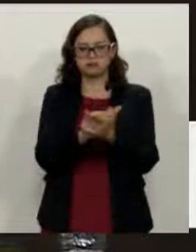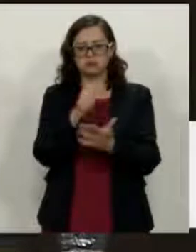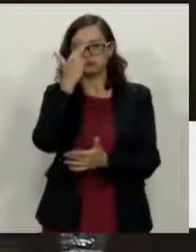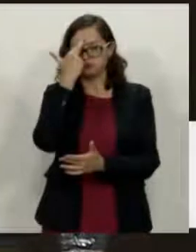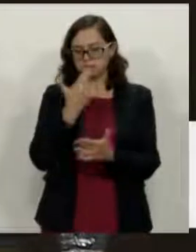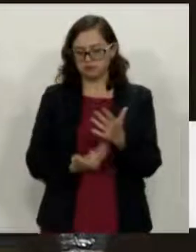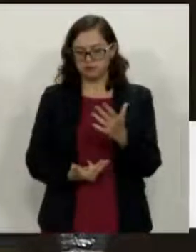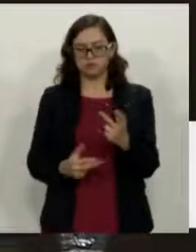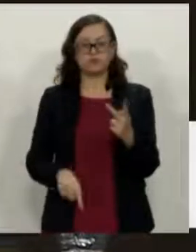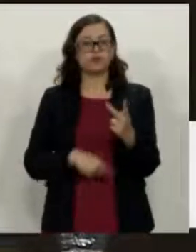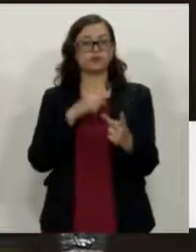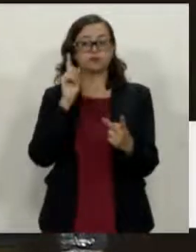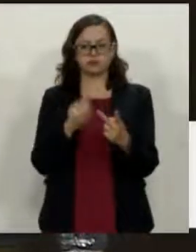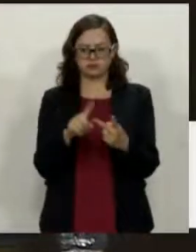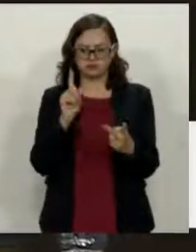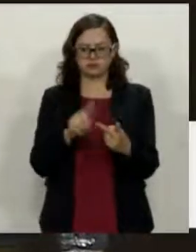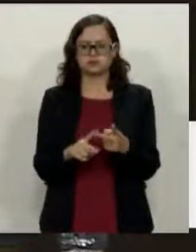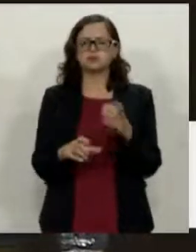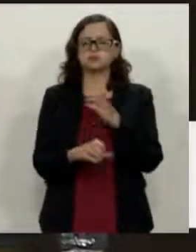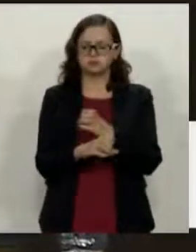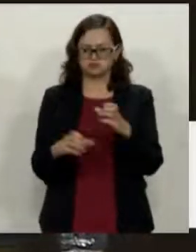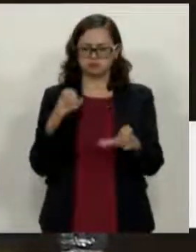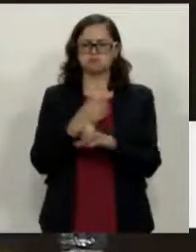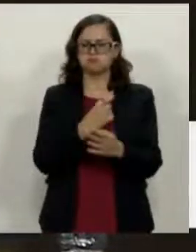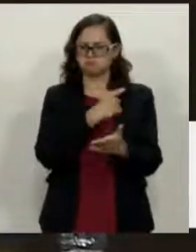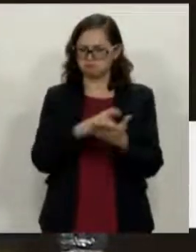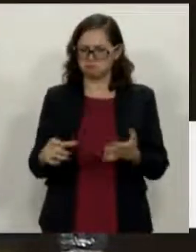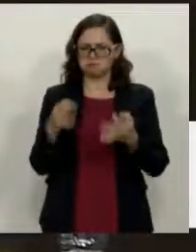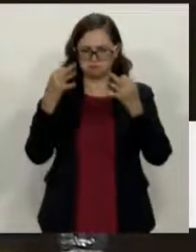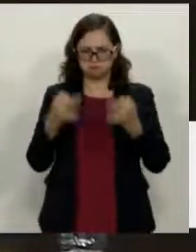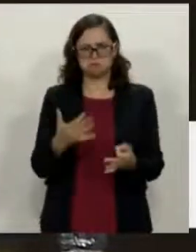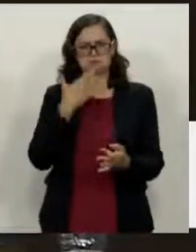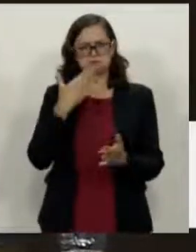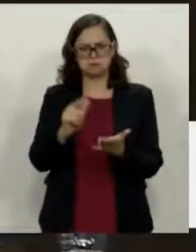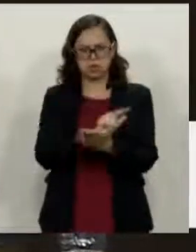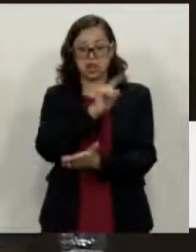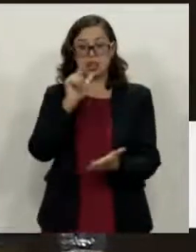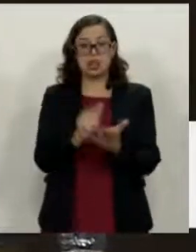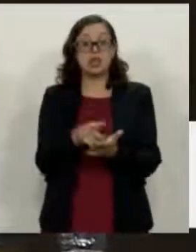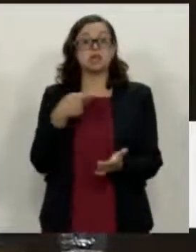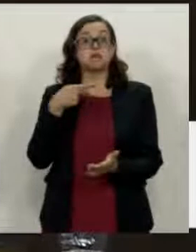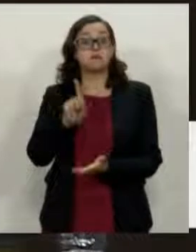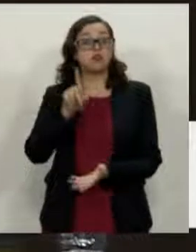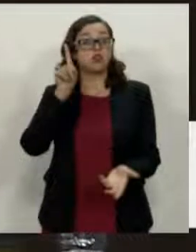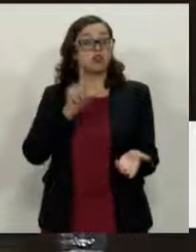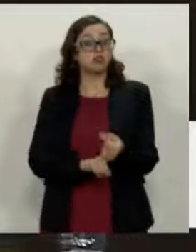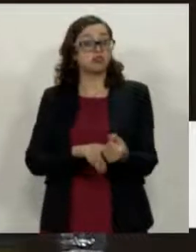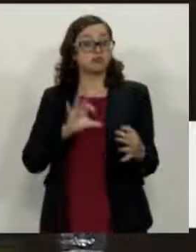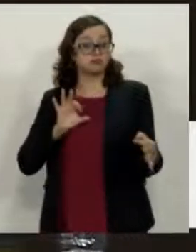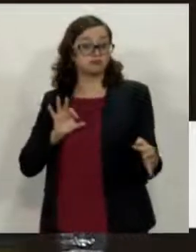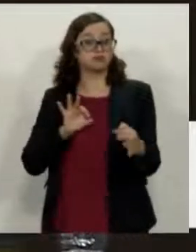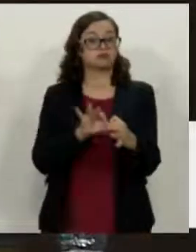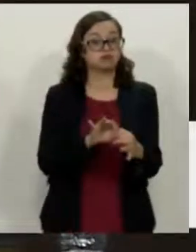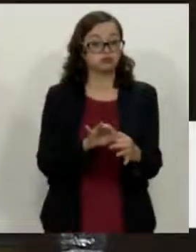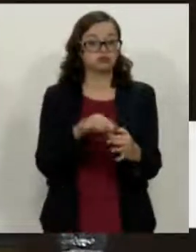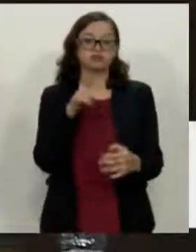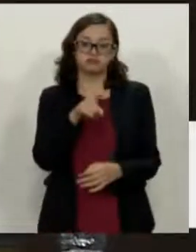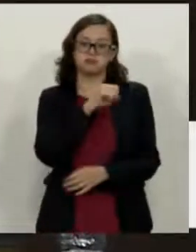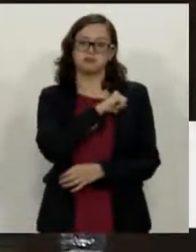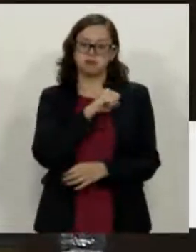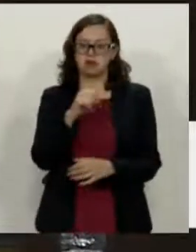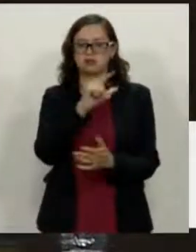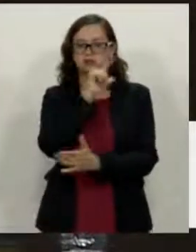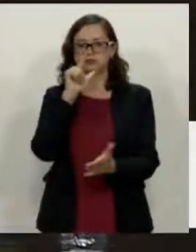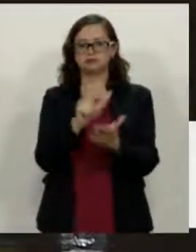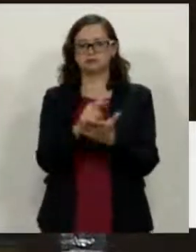bienes de procedencia lícita asociados material o jurídicamente con los de origen ilícito,